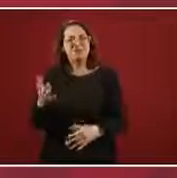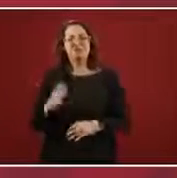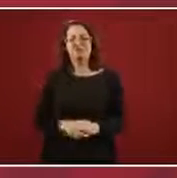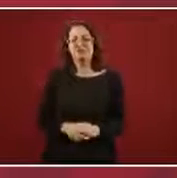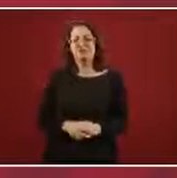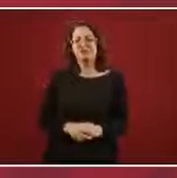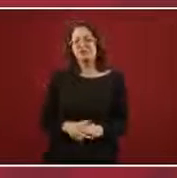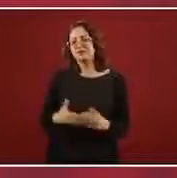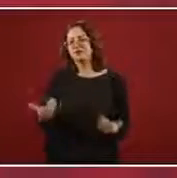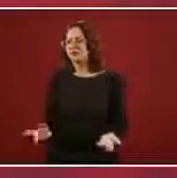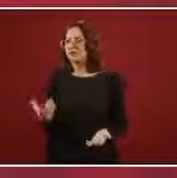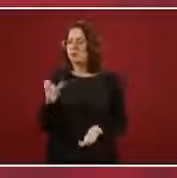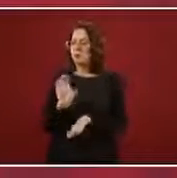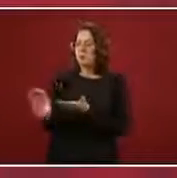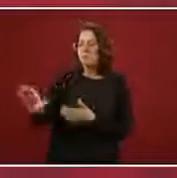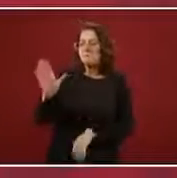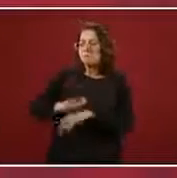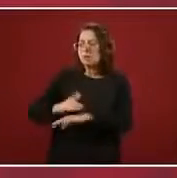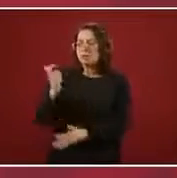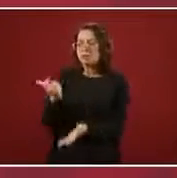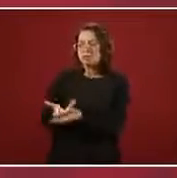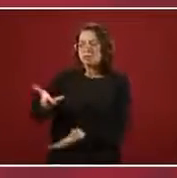estén cobrando de más.